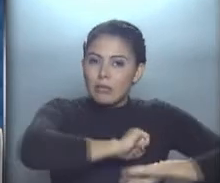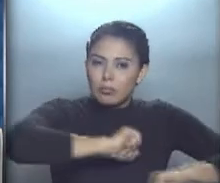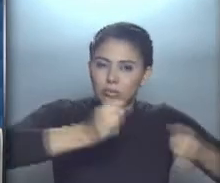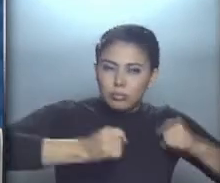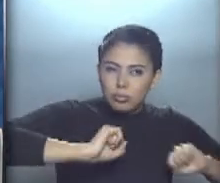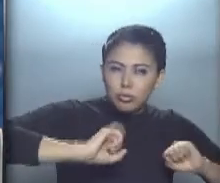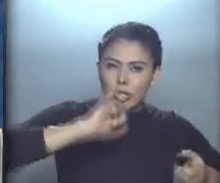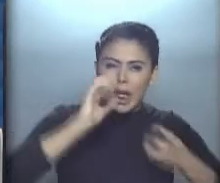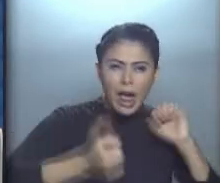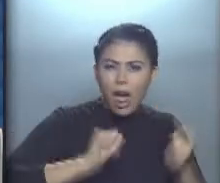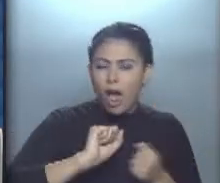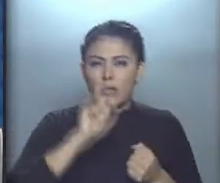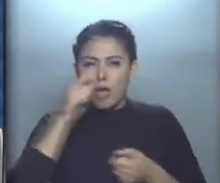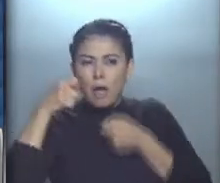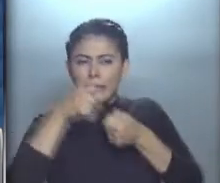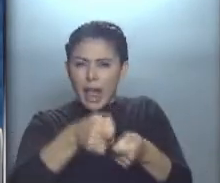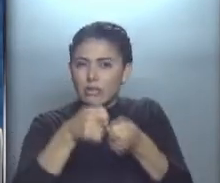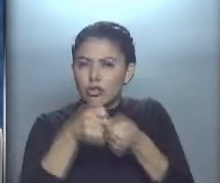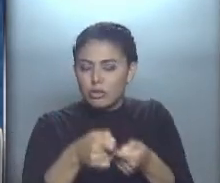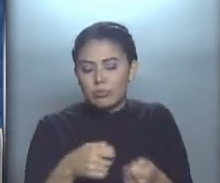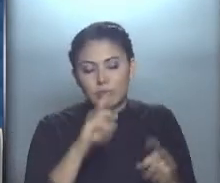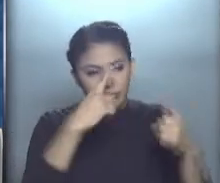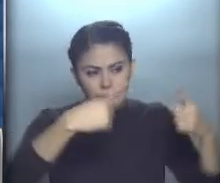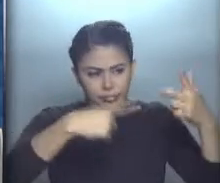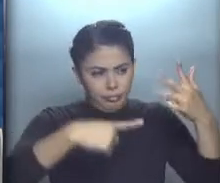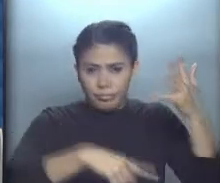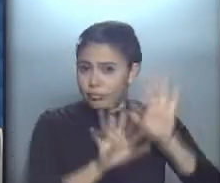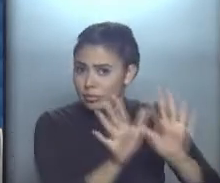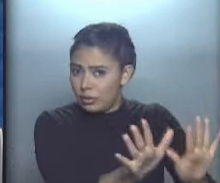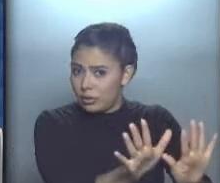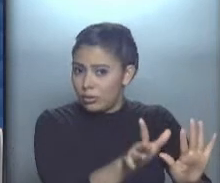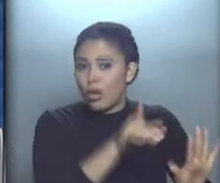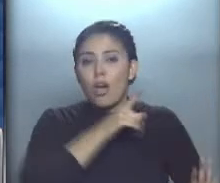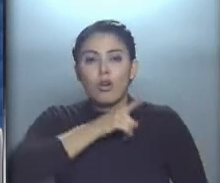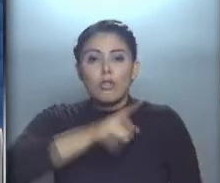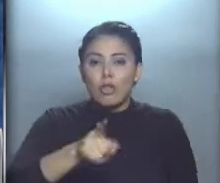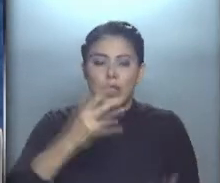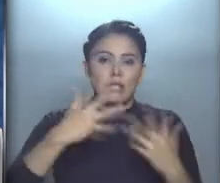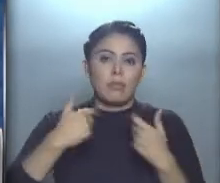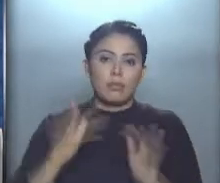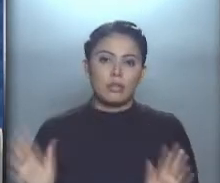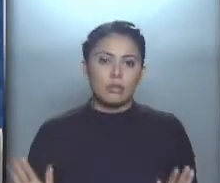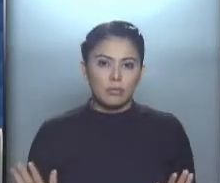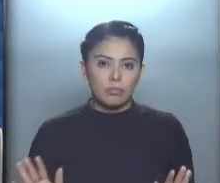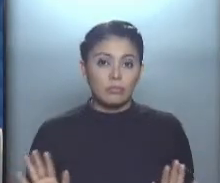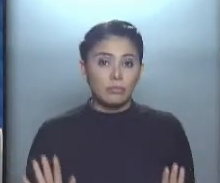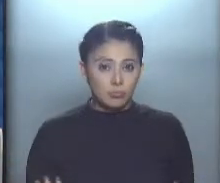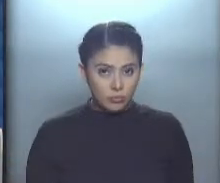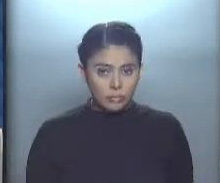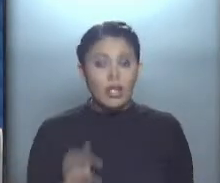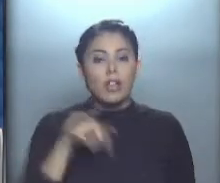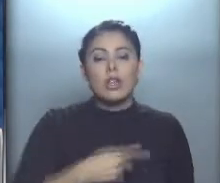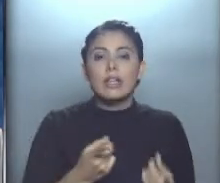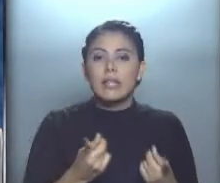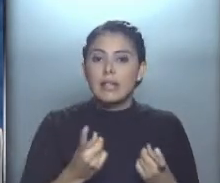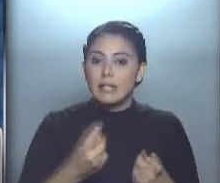social, mecanismos extorsivos de presión. Esto verdaderamente es atentatorio contra el sistema democrático. Lo que